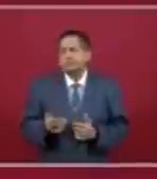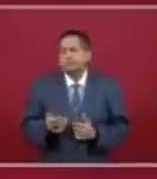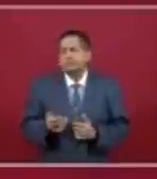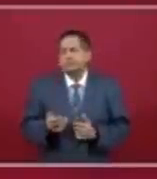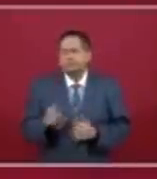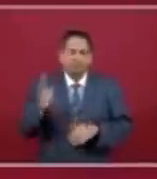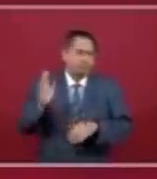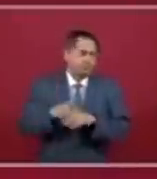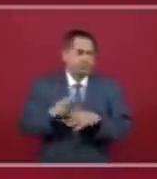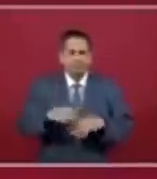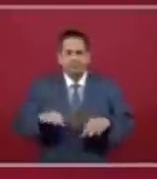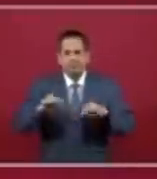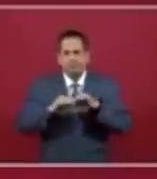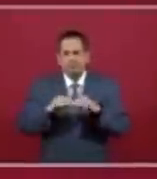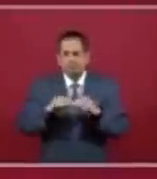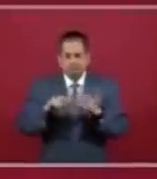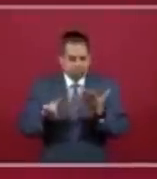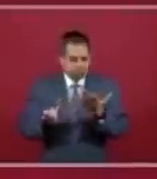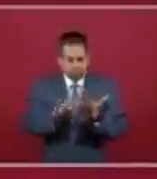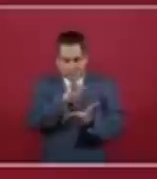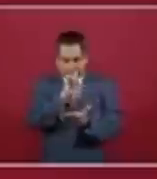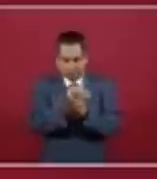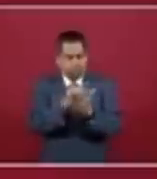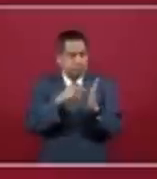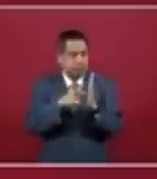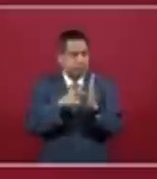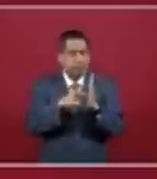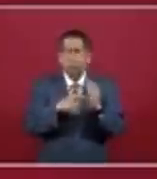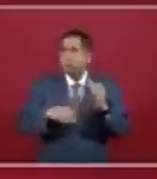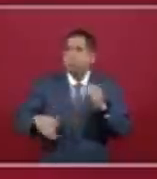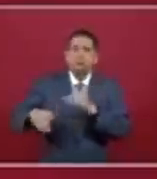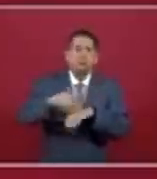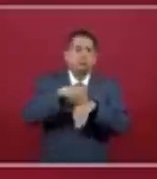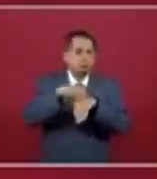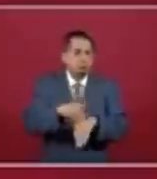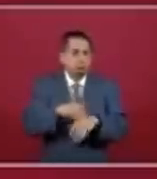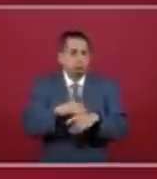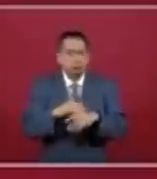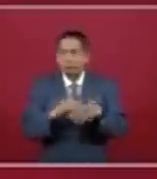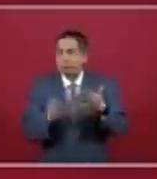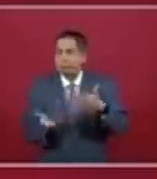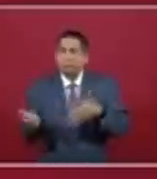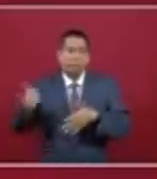la máxima de que al margen de la ley nada y por encima de la ley nadie.